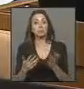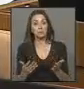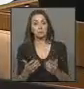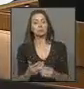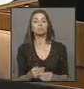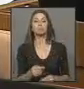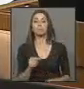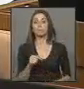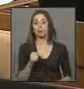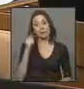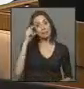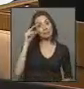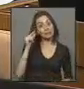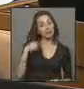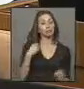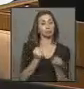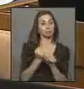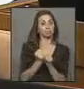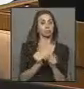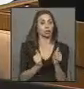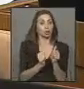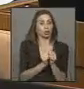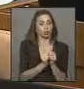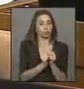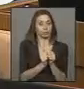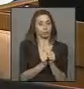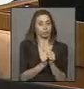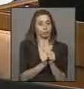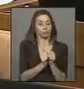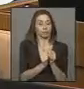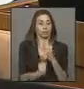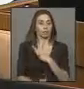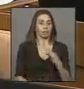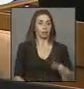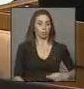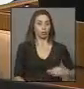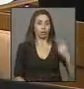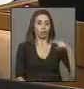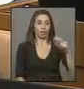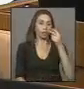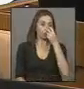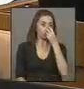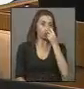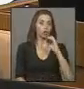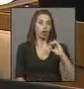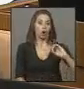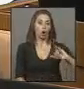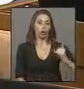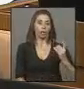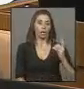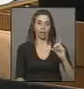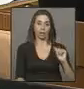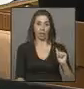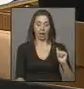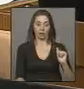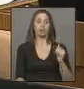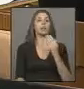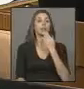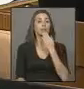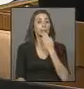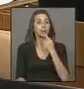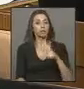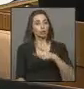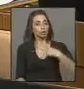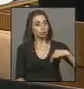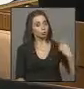iniciativa hemos estado trabajando juntos, por cierto, con el parlamentario de la zona, diputado Ojea, y también